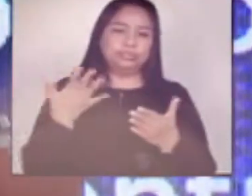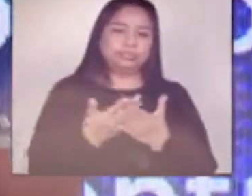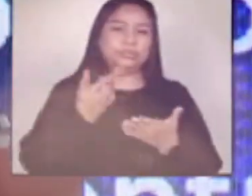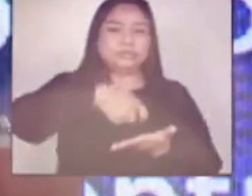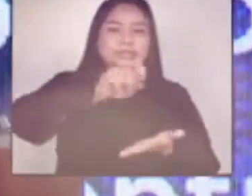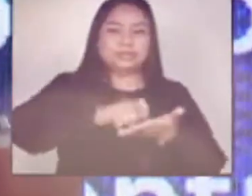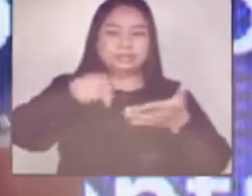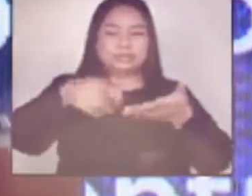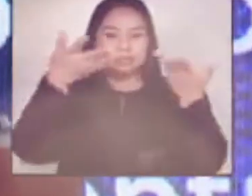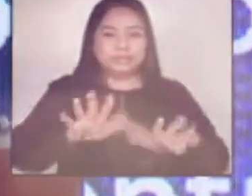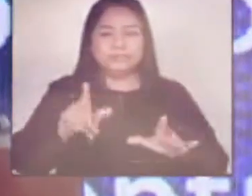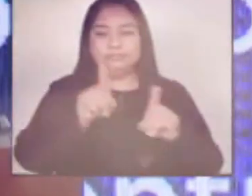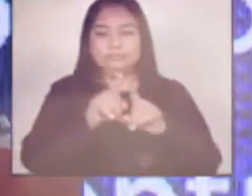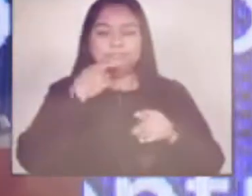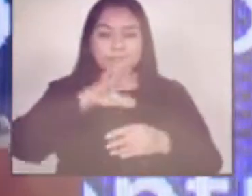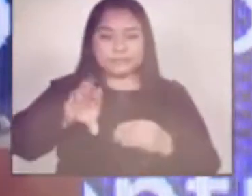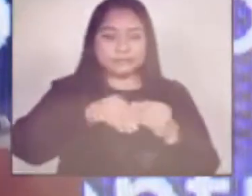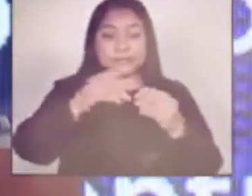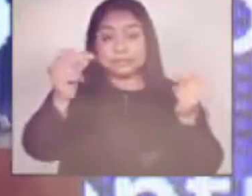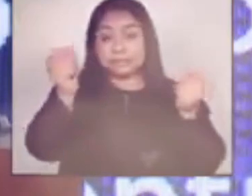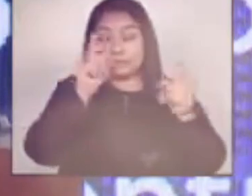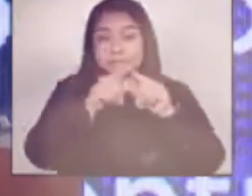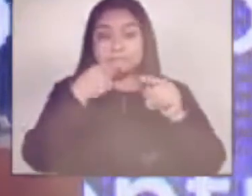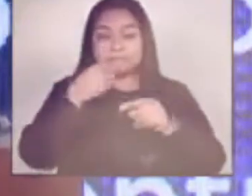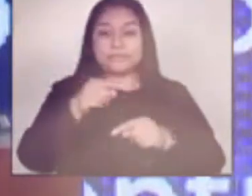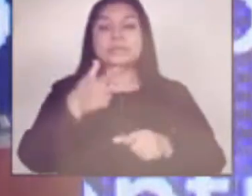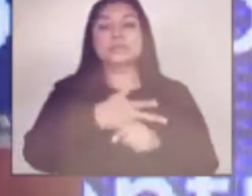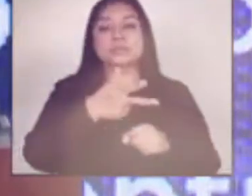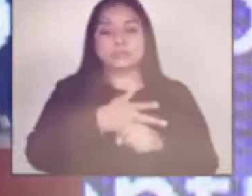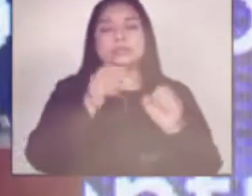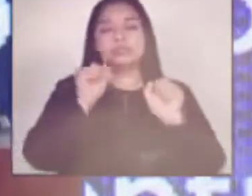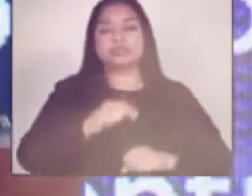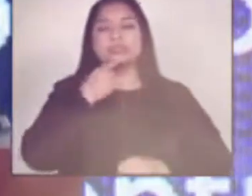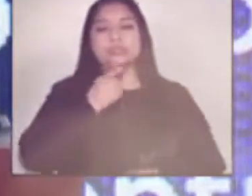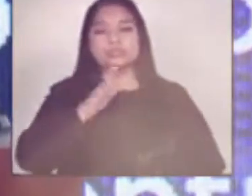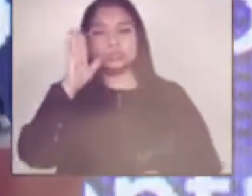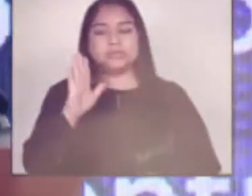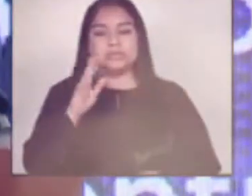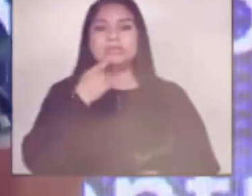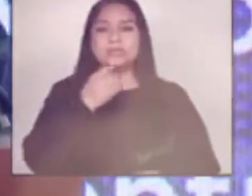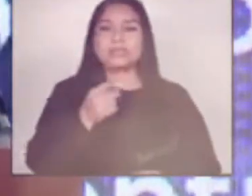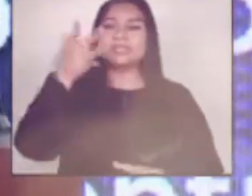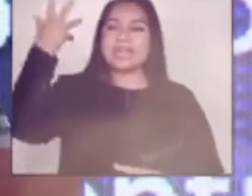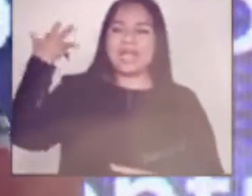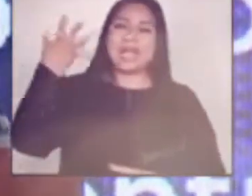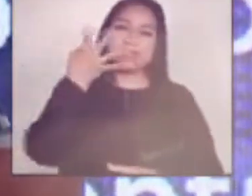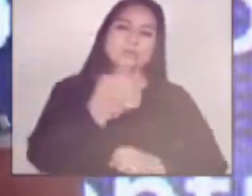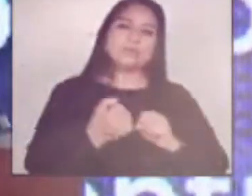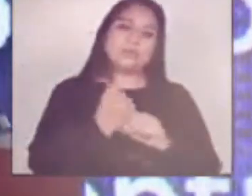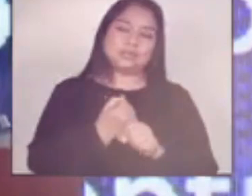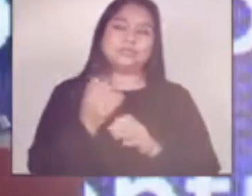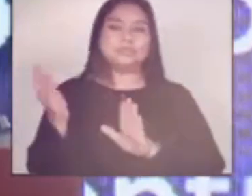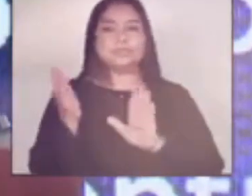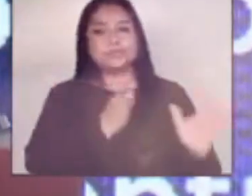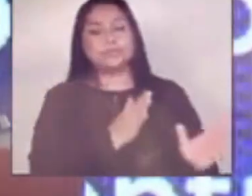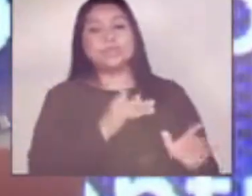y agilizar la adhesión y hacernos poder cumplir la palabra empeñada hace 4 años. Asimismo,